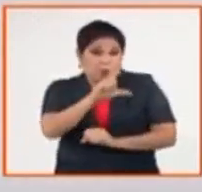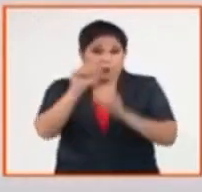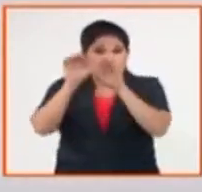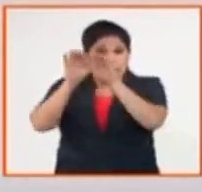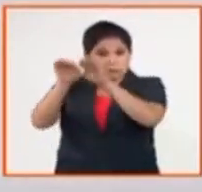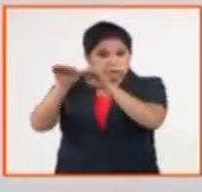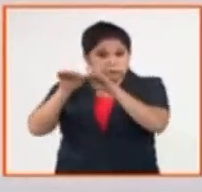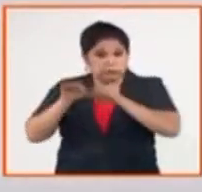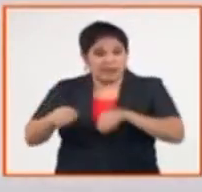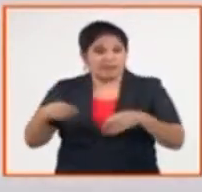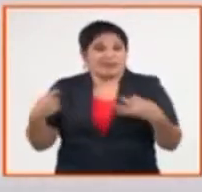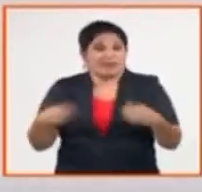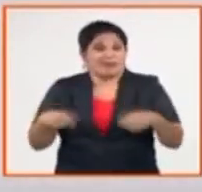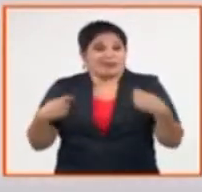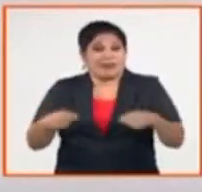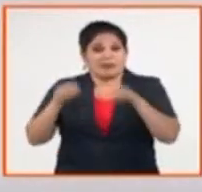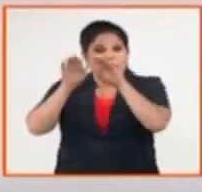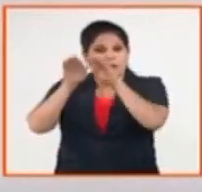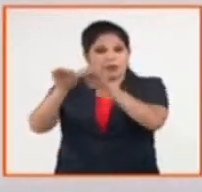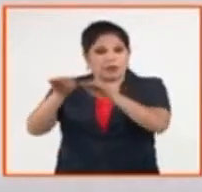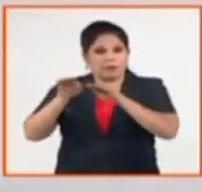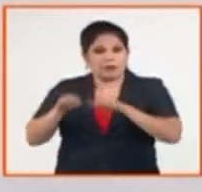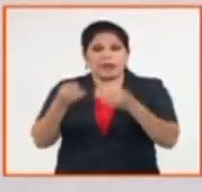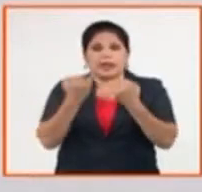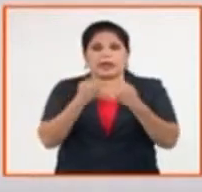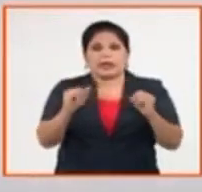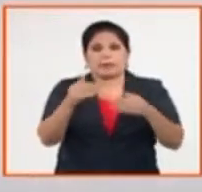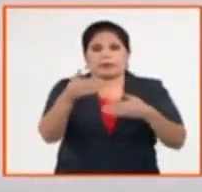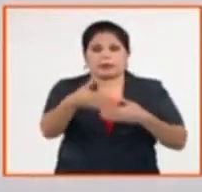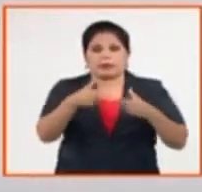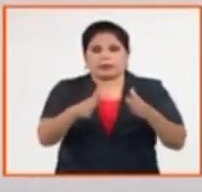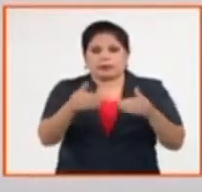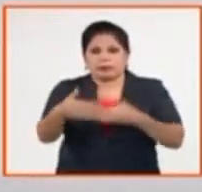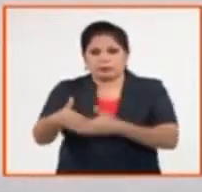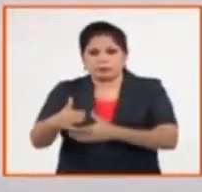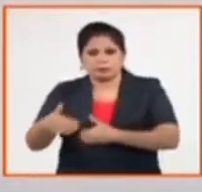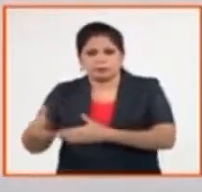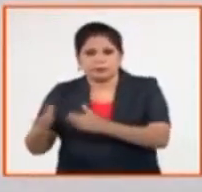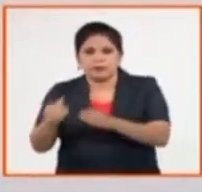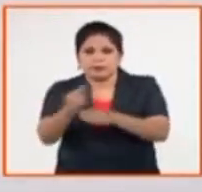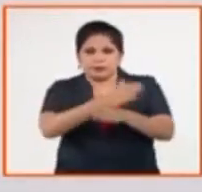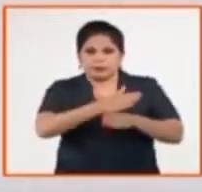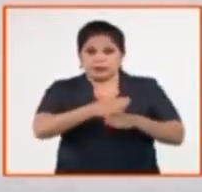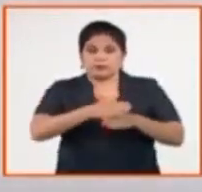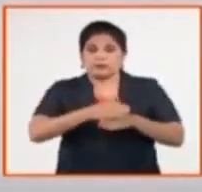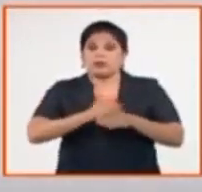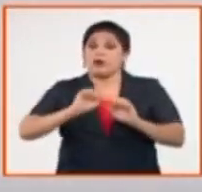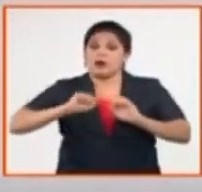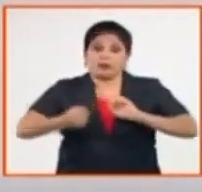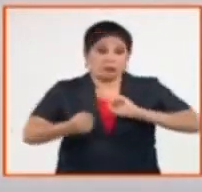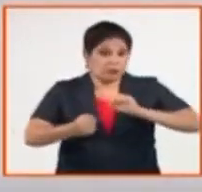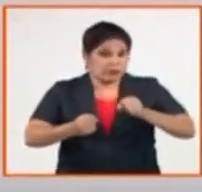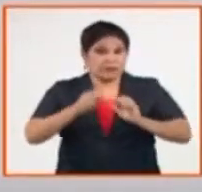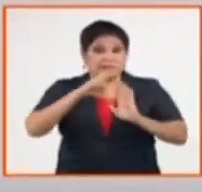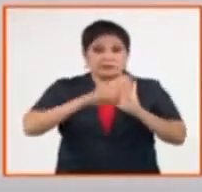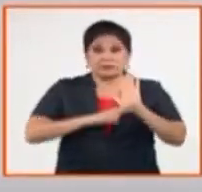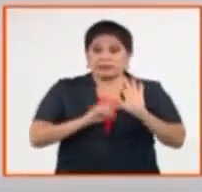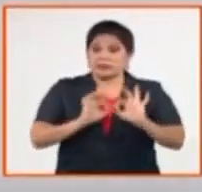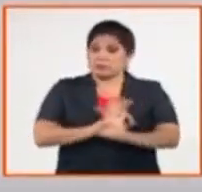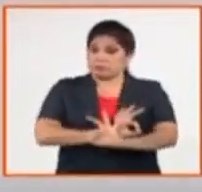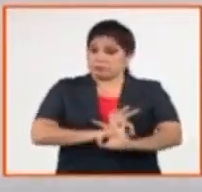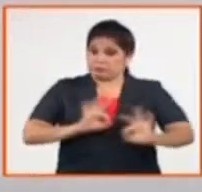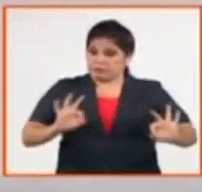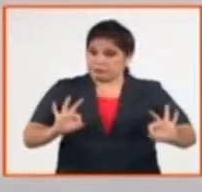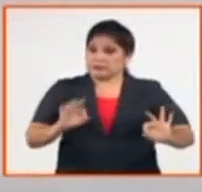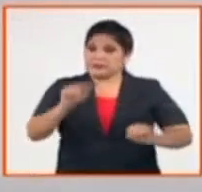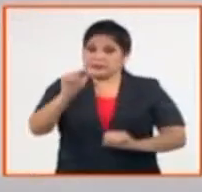vacunas deben almacenarse de manera independiente. Por lo tanto, la rigurosidad de nuestros especialistas en ese